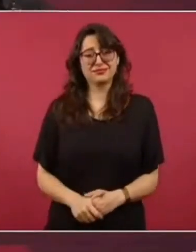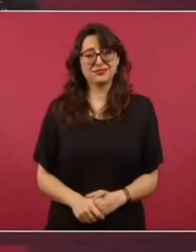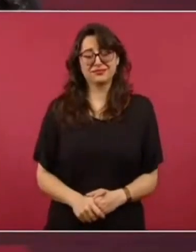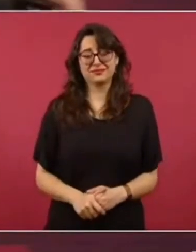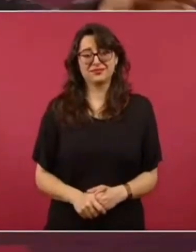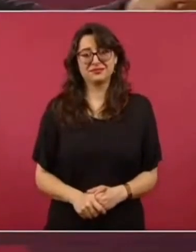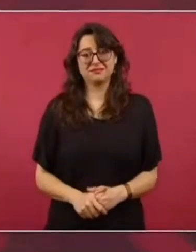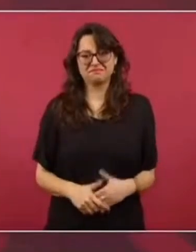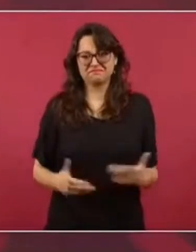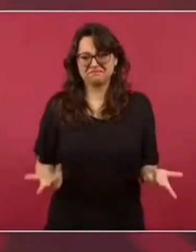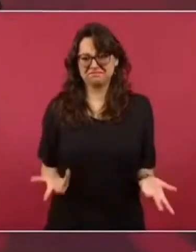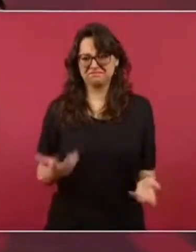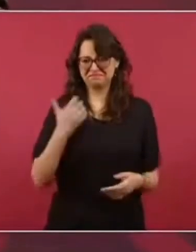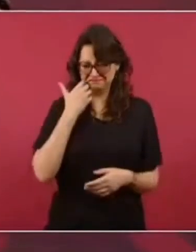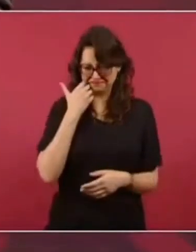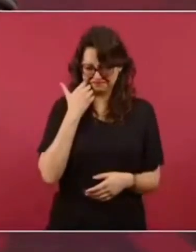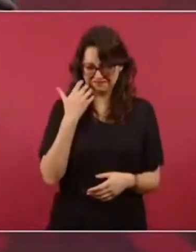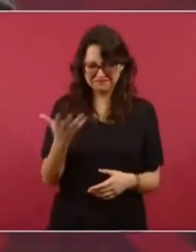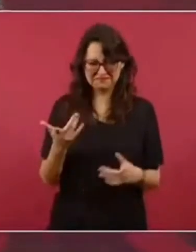de querer